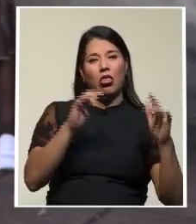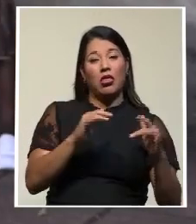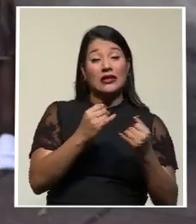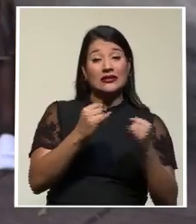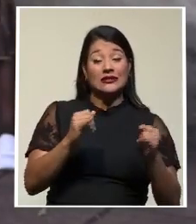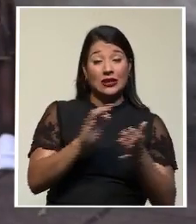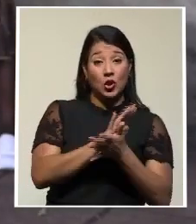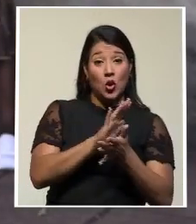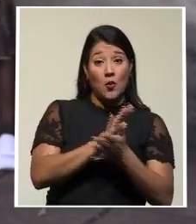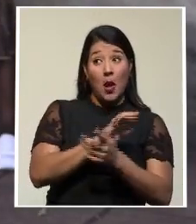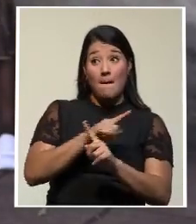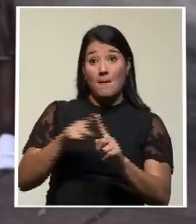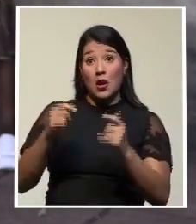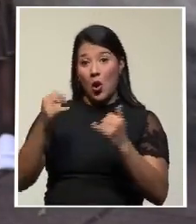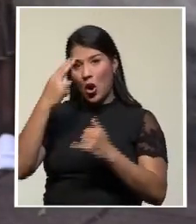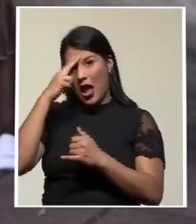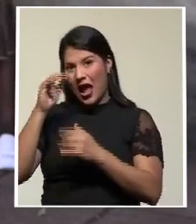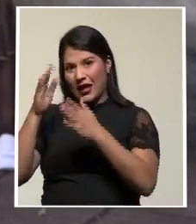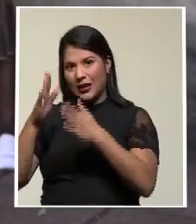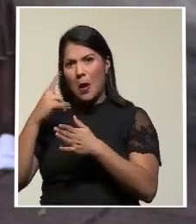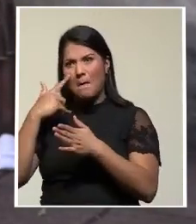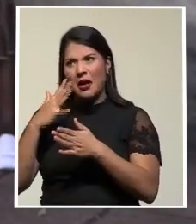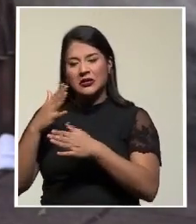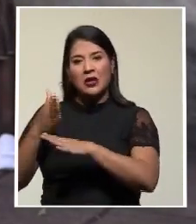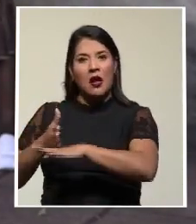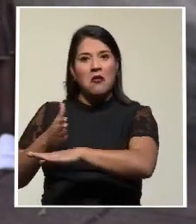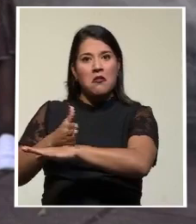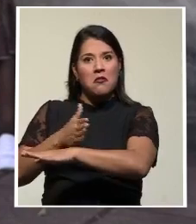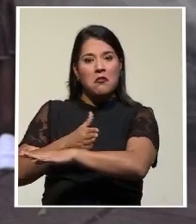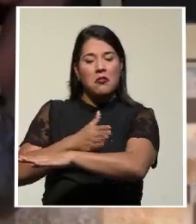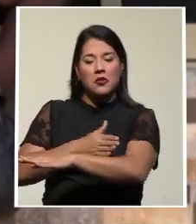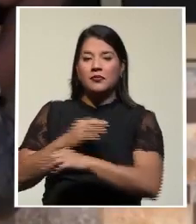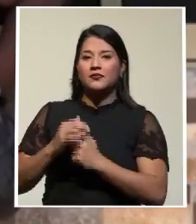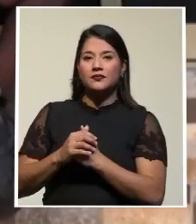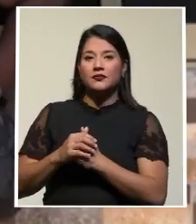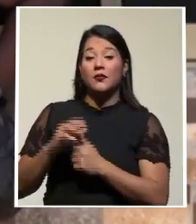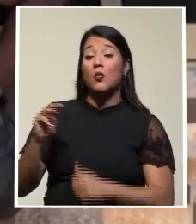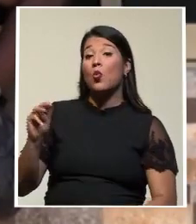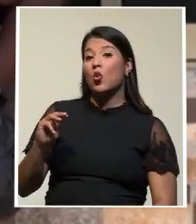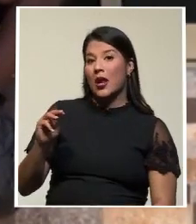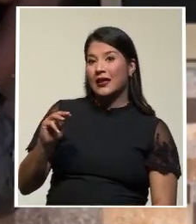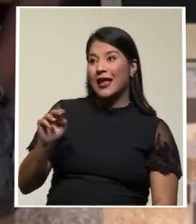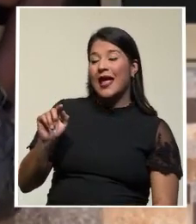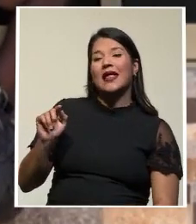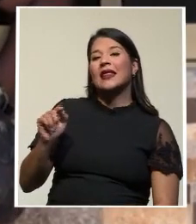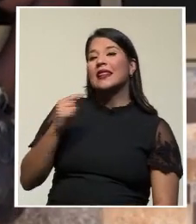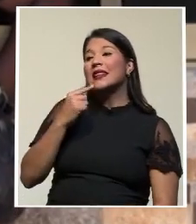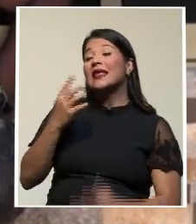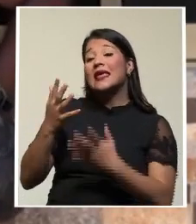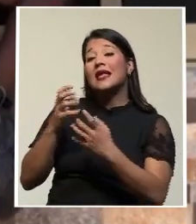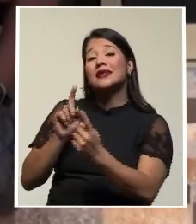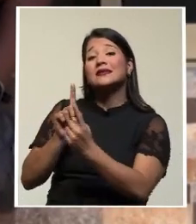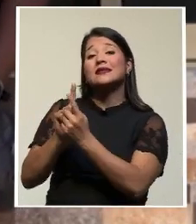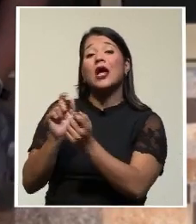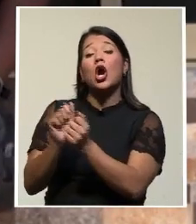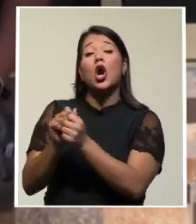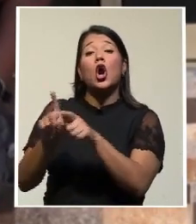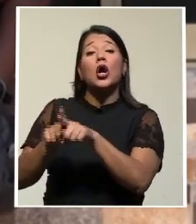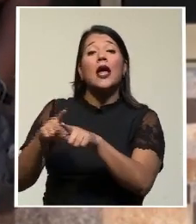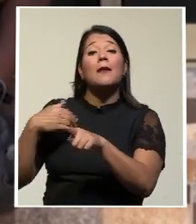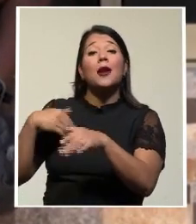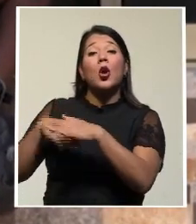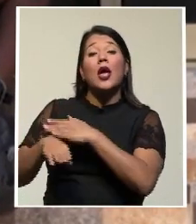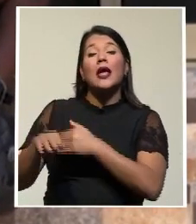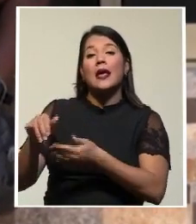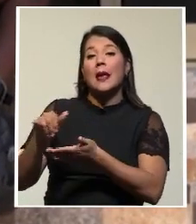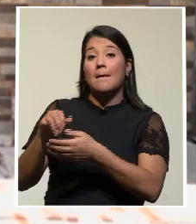ciudad del sur de México parecieran avanzar a ciegas. Murat Dodo Tilus, que busca reunirse con su hermano en Miami, cruzó por 10